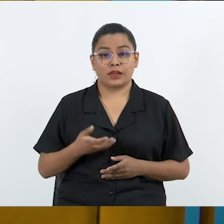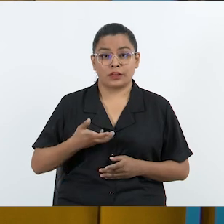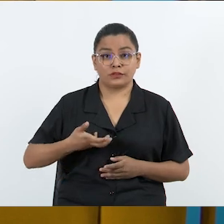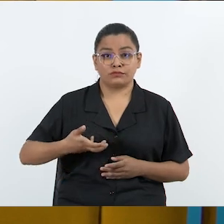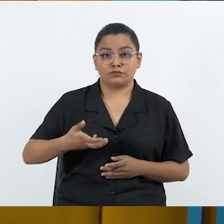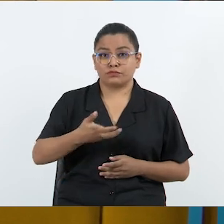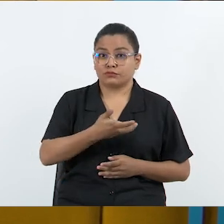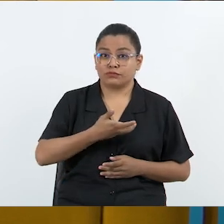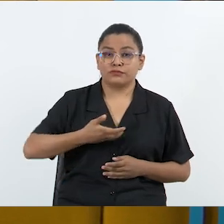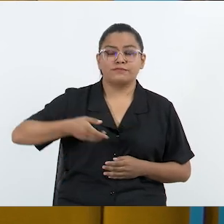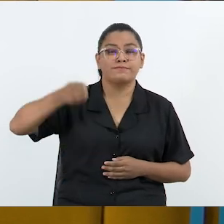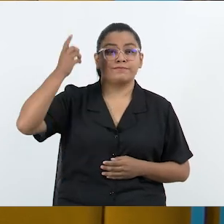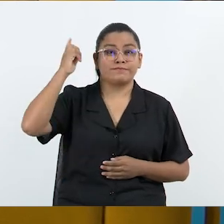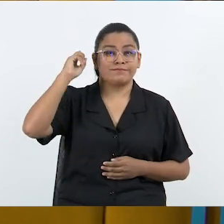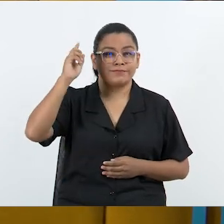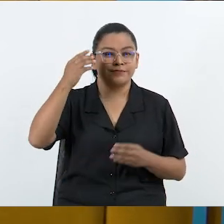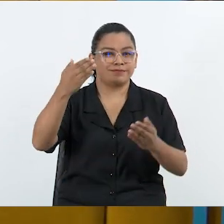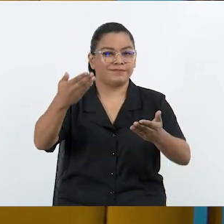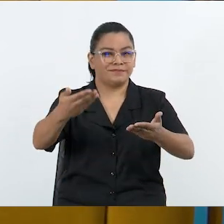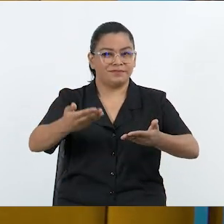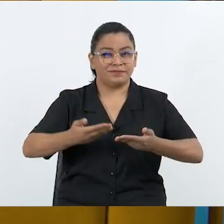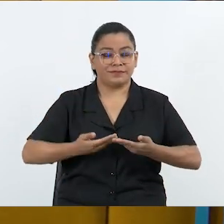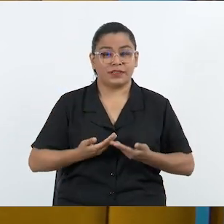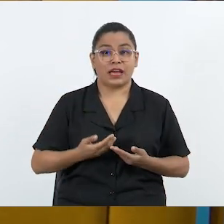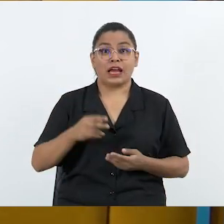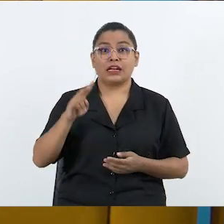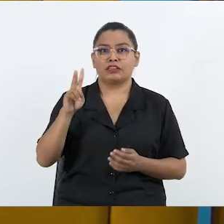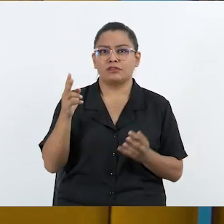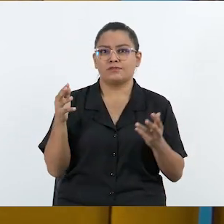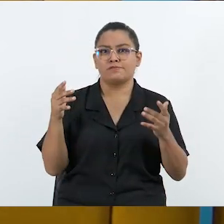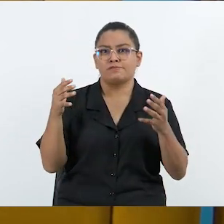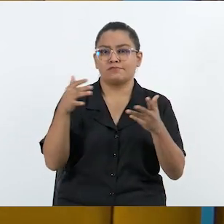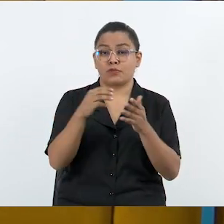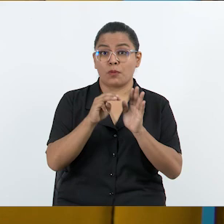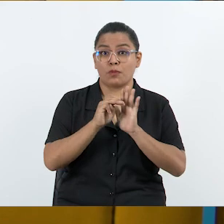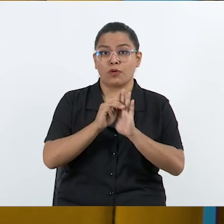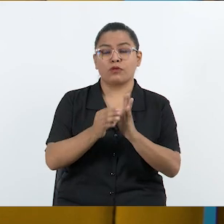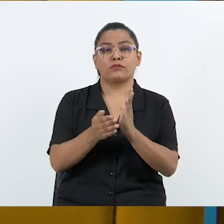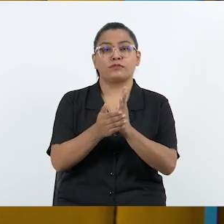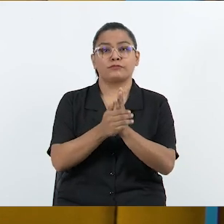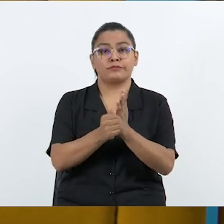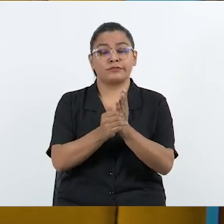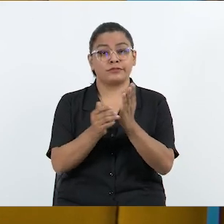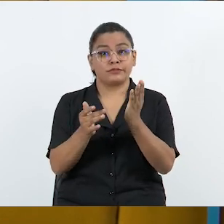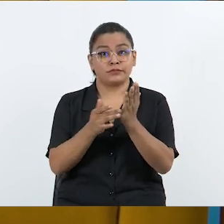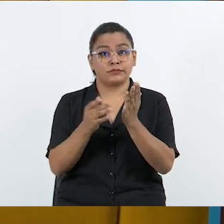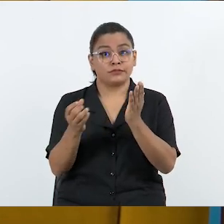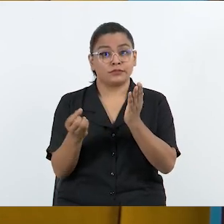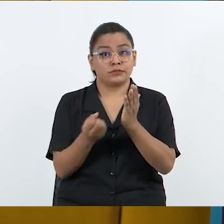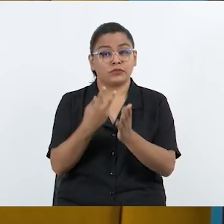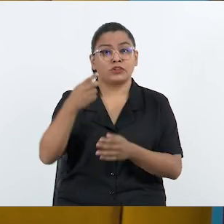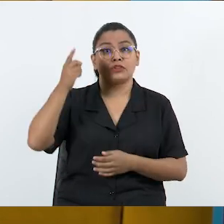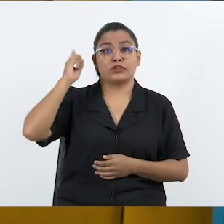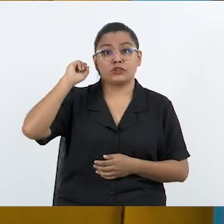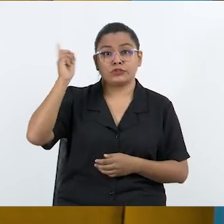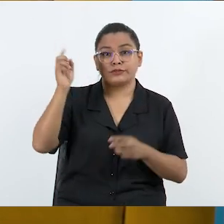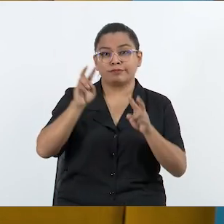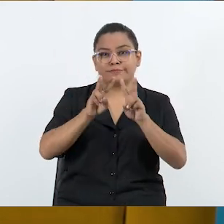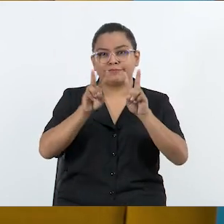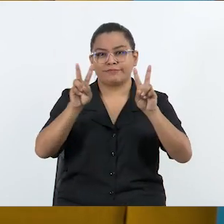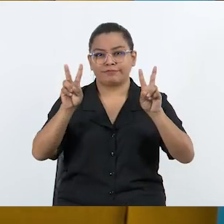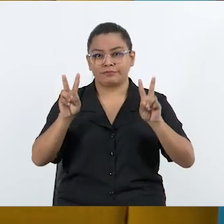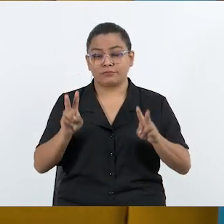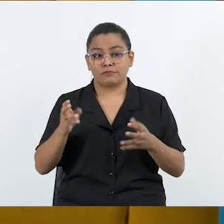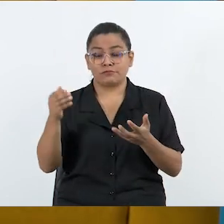días, docentes. Sean bienvenidos al segundo encuentro del módulo Competencias Tecnológicas del Docente Digital, de la